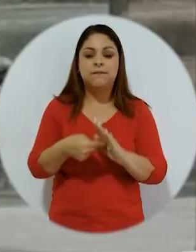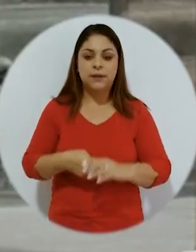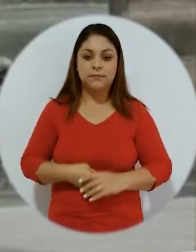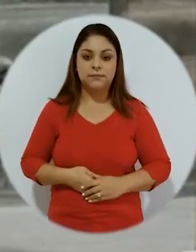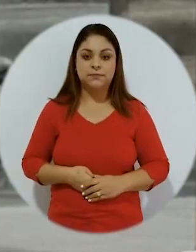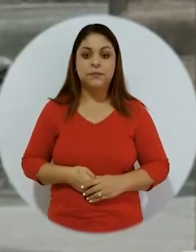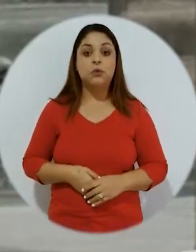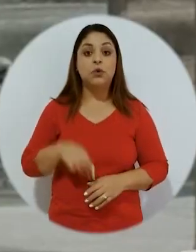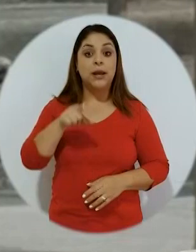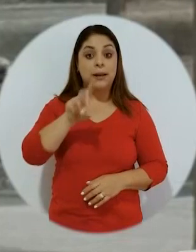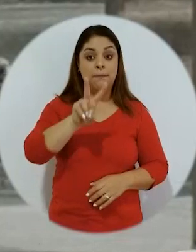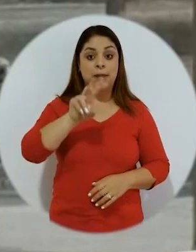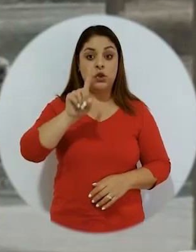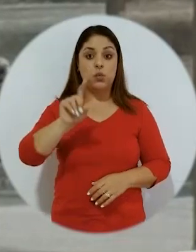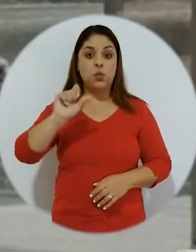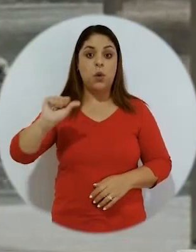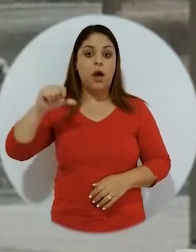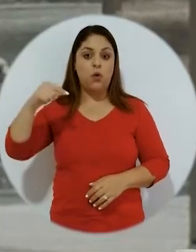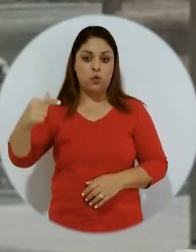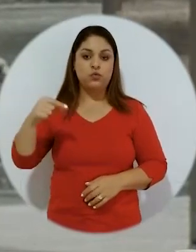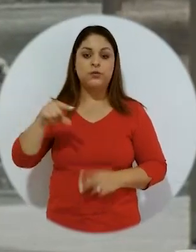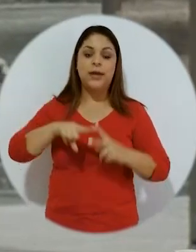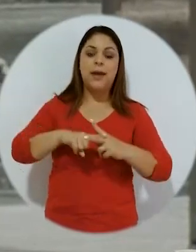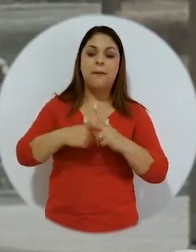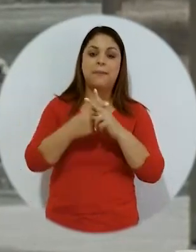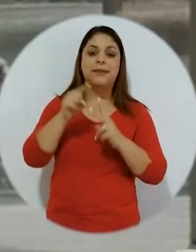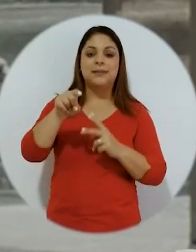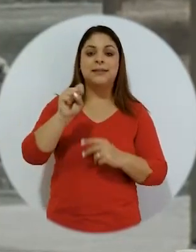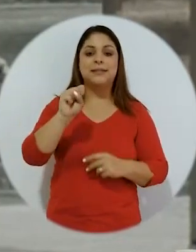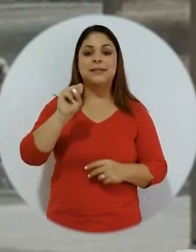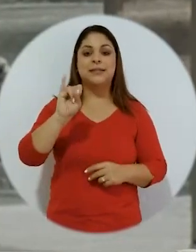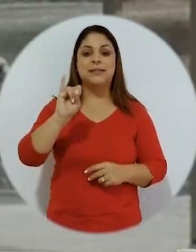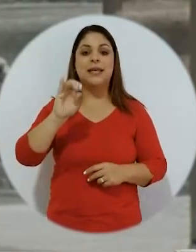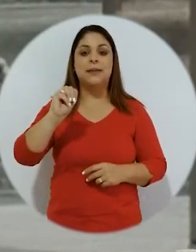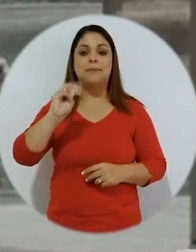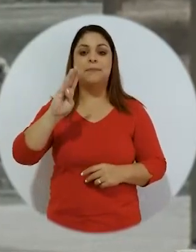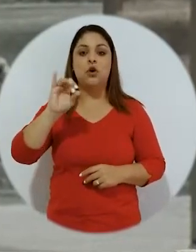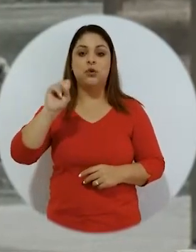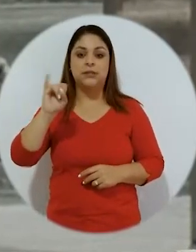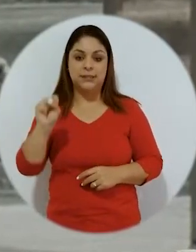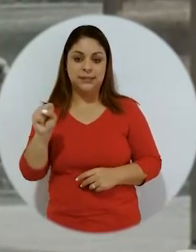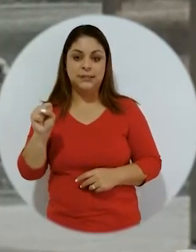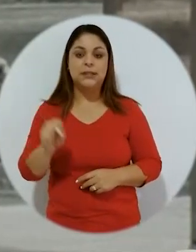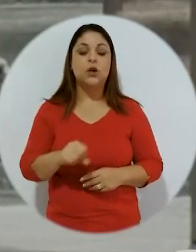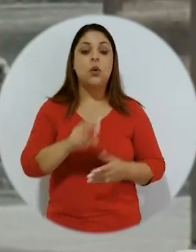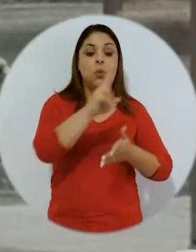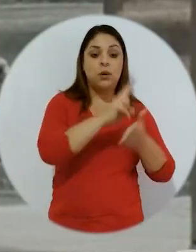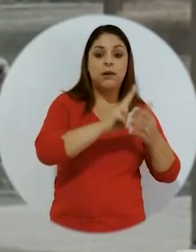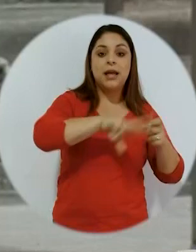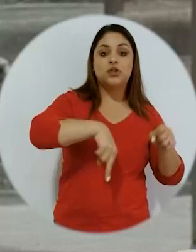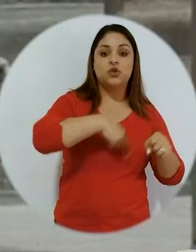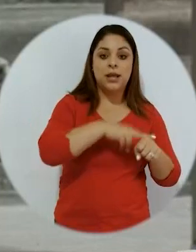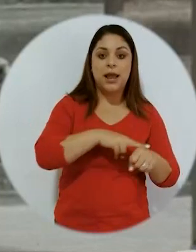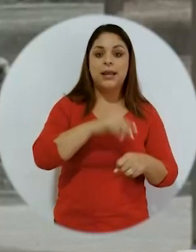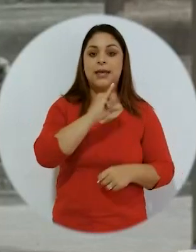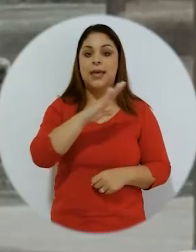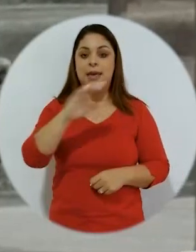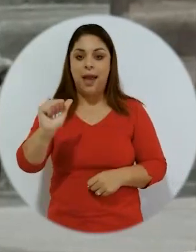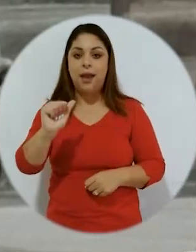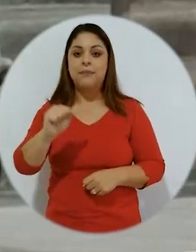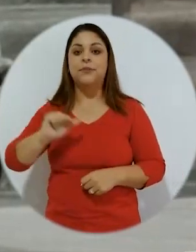tenemos el Simbiosis el 21 de agosto. Nos hemos unido las 3 instituciones, la Universidad Nacional, el ICA y el